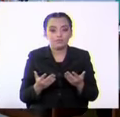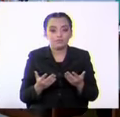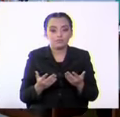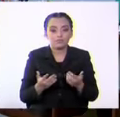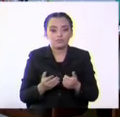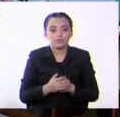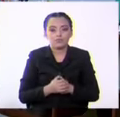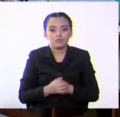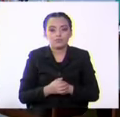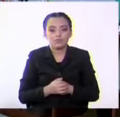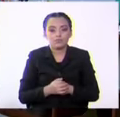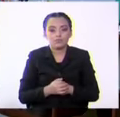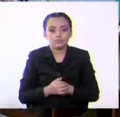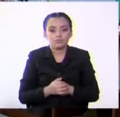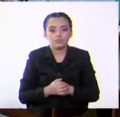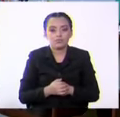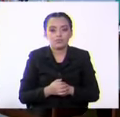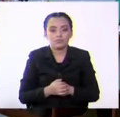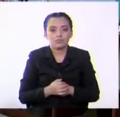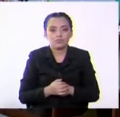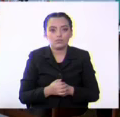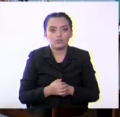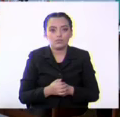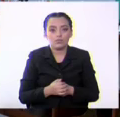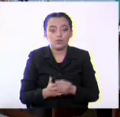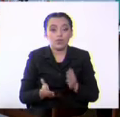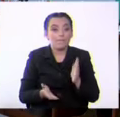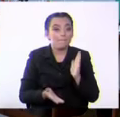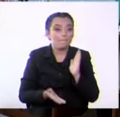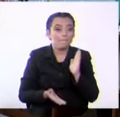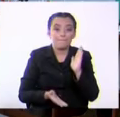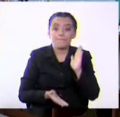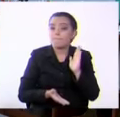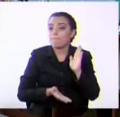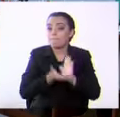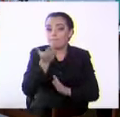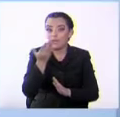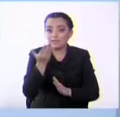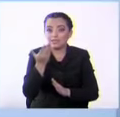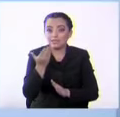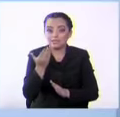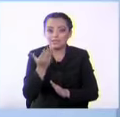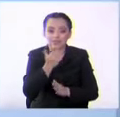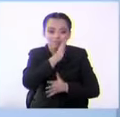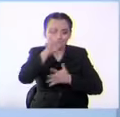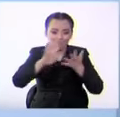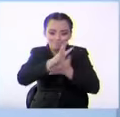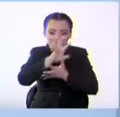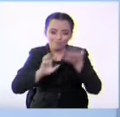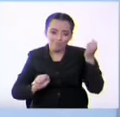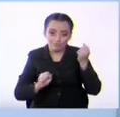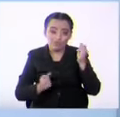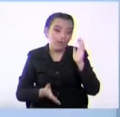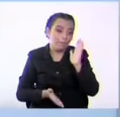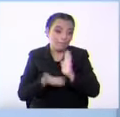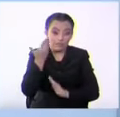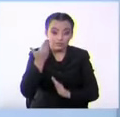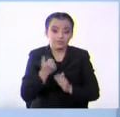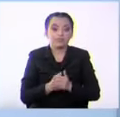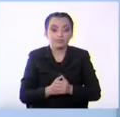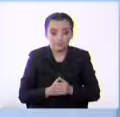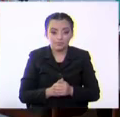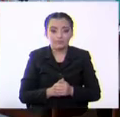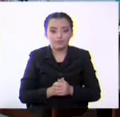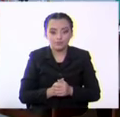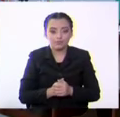en la cantidad de eventos extremos es mayor. Ahora, la pérdida y degradación de hábitat que ya vimos tenía